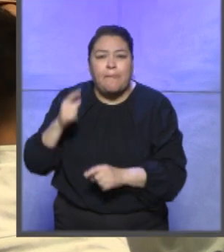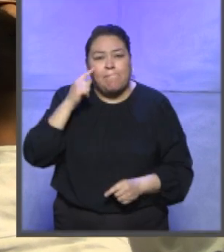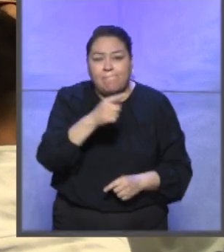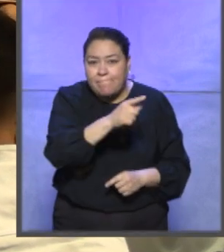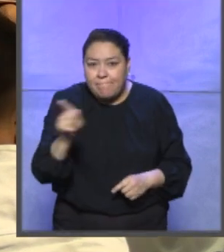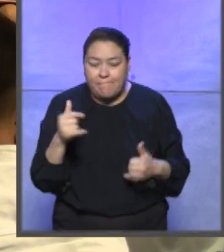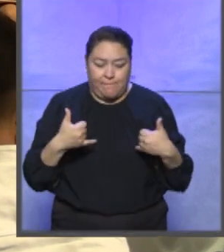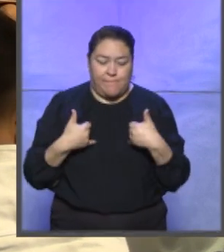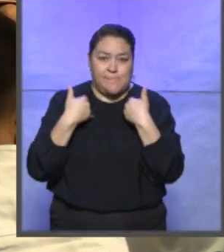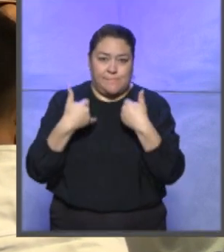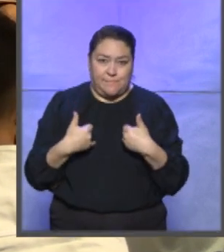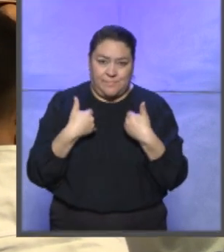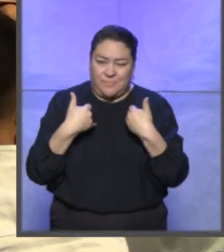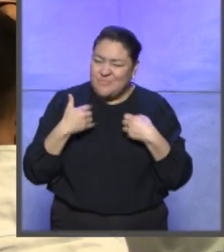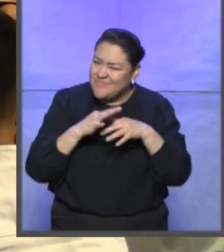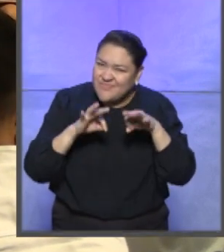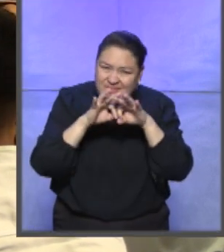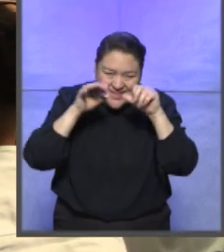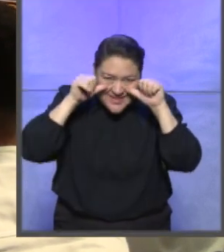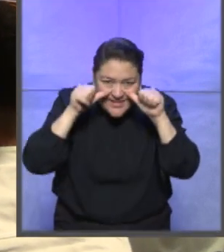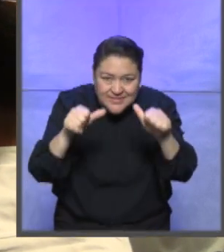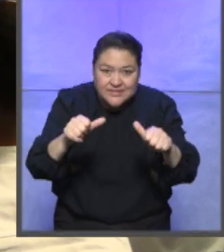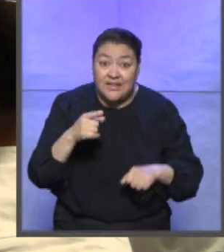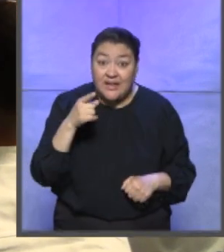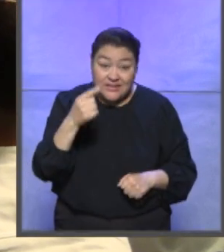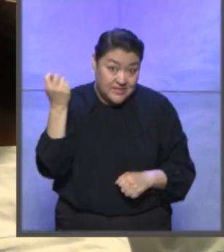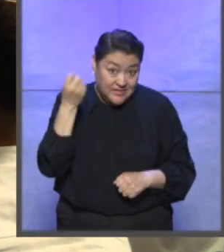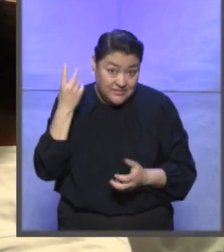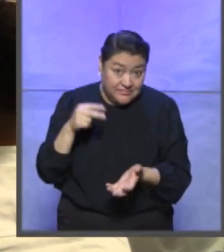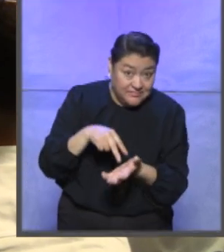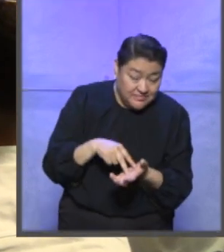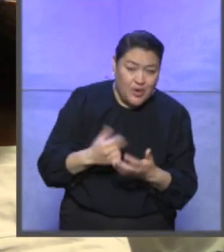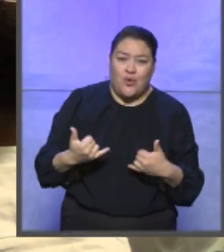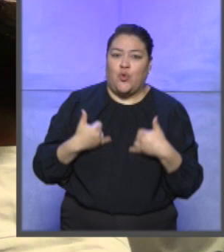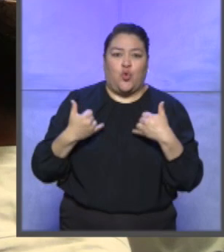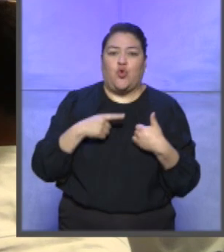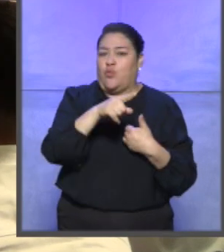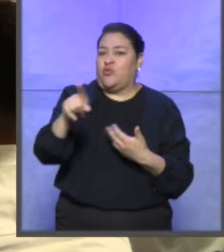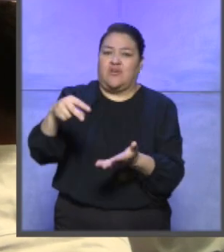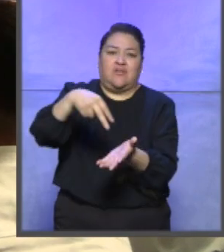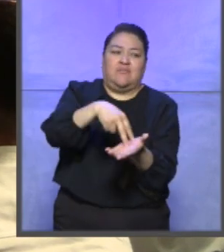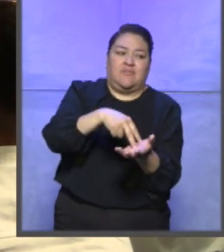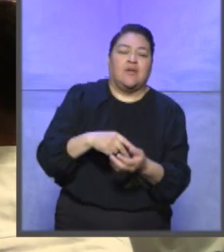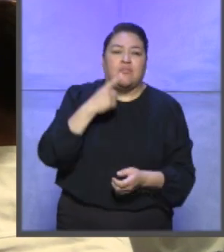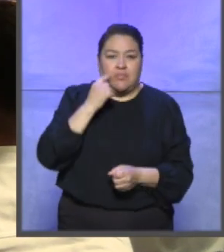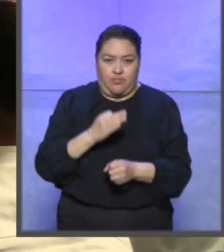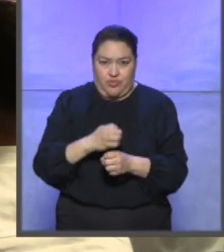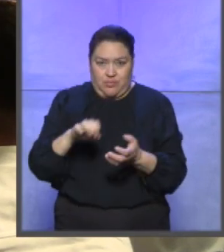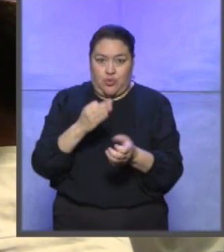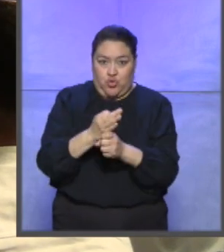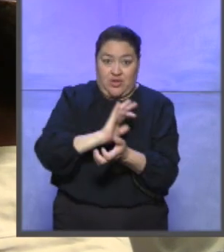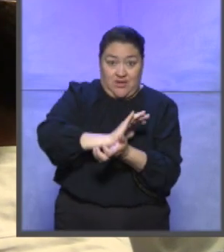a que ustedes sean la parte fundamental de esta participación, de este encuentro. O sea, y en este momento hablar, por